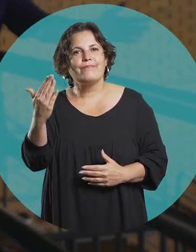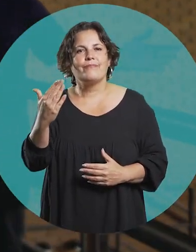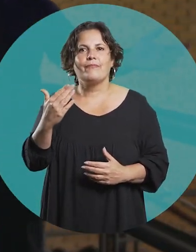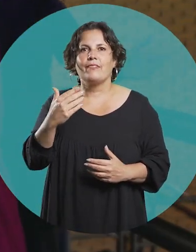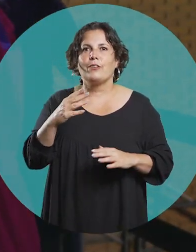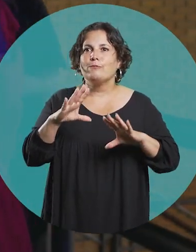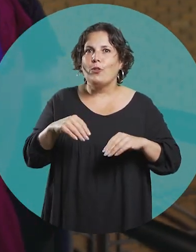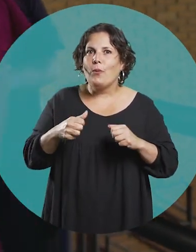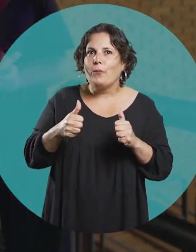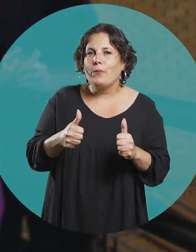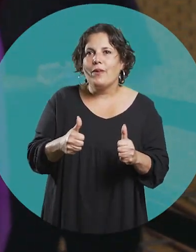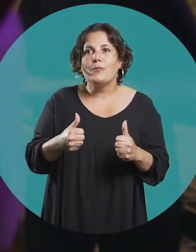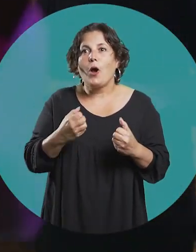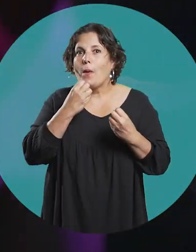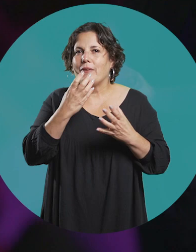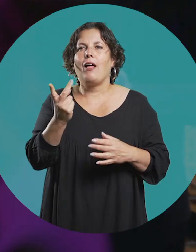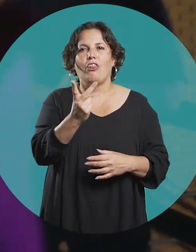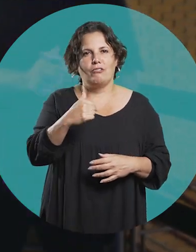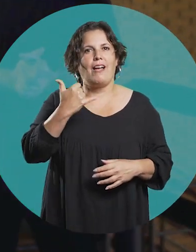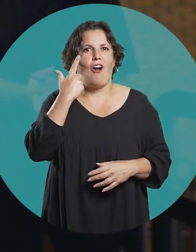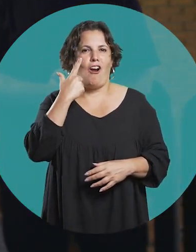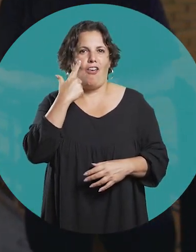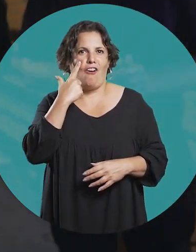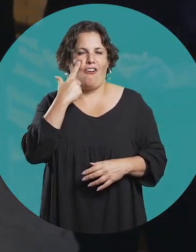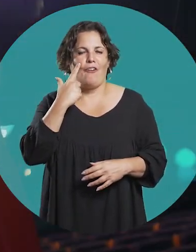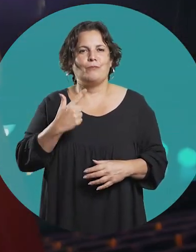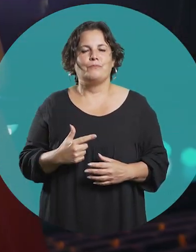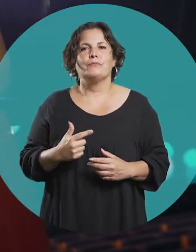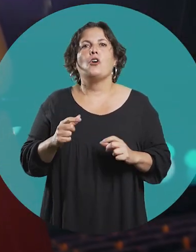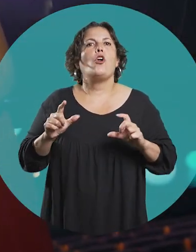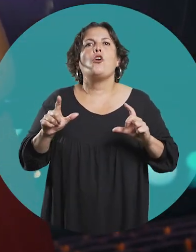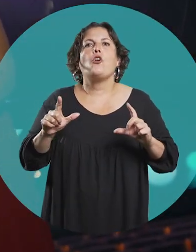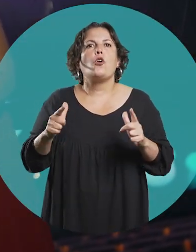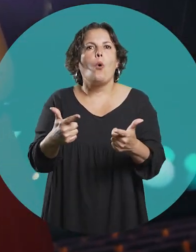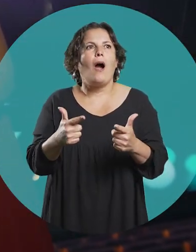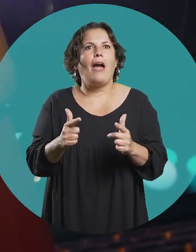estás? Hola, ¿cómo estás? A todos los conozco. Claro. No hay